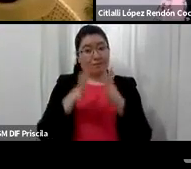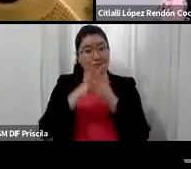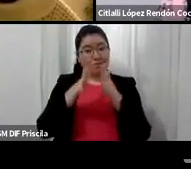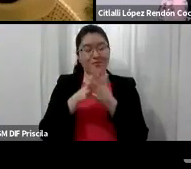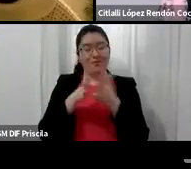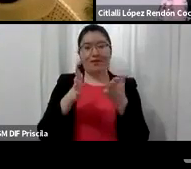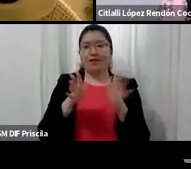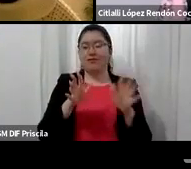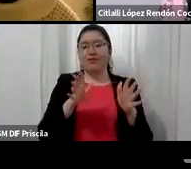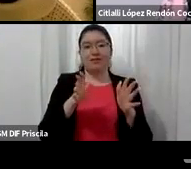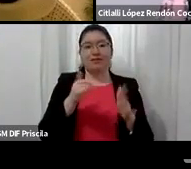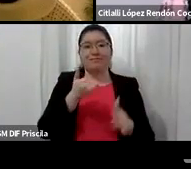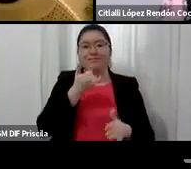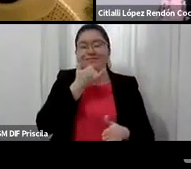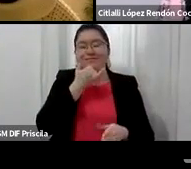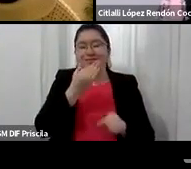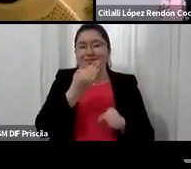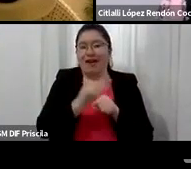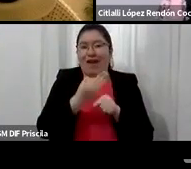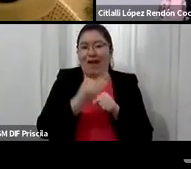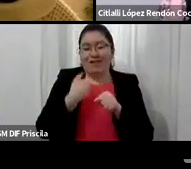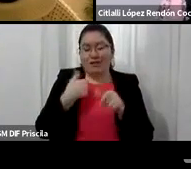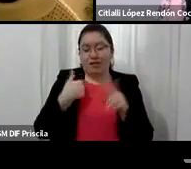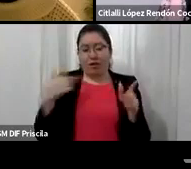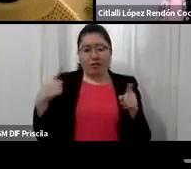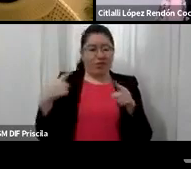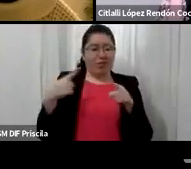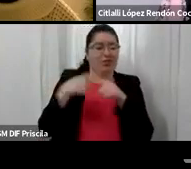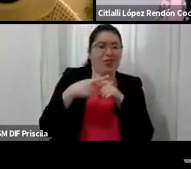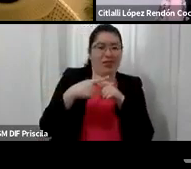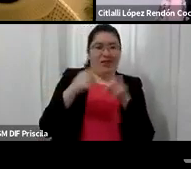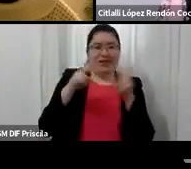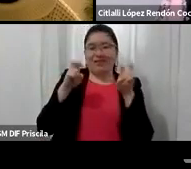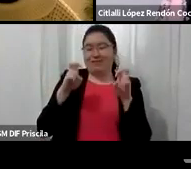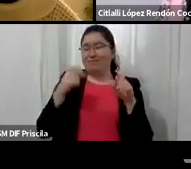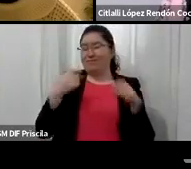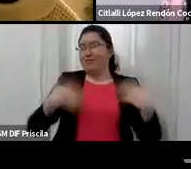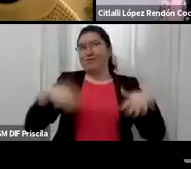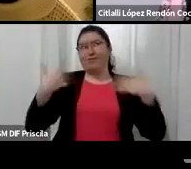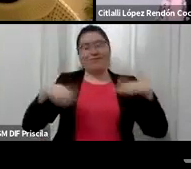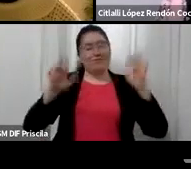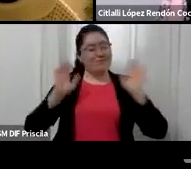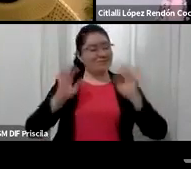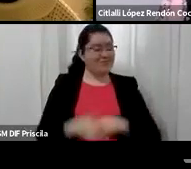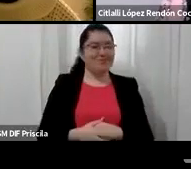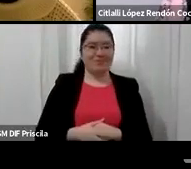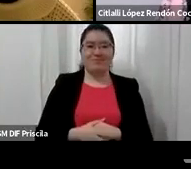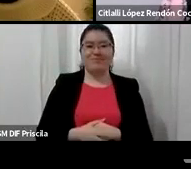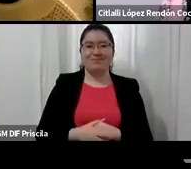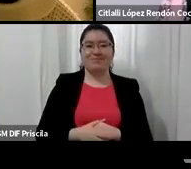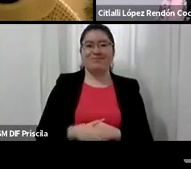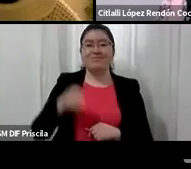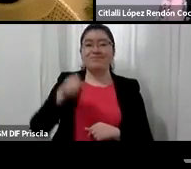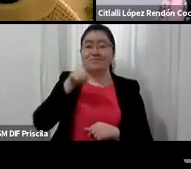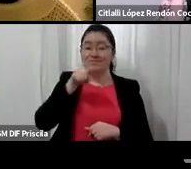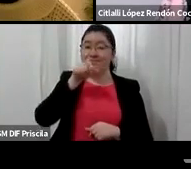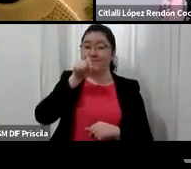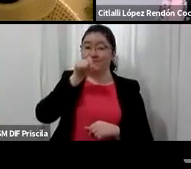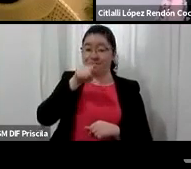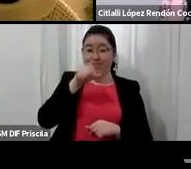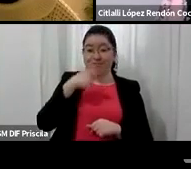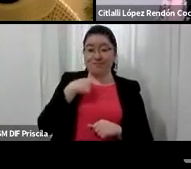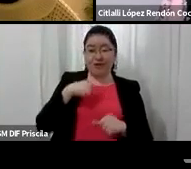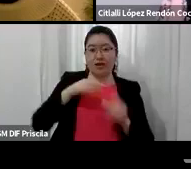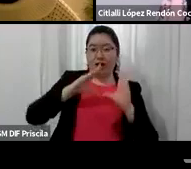hoy traigo mi dislexia, muy acorde a nuestros temas, a todo lo que da. Ha participado en campañas de alfabetización y